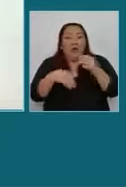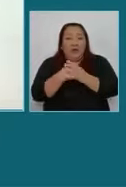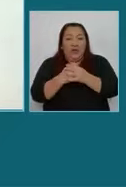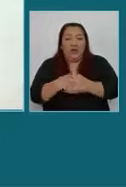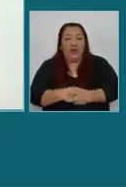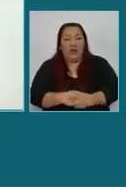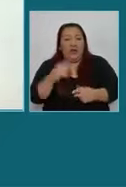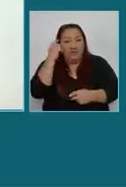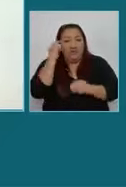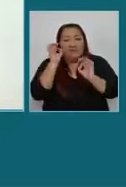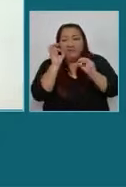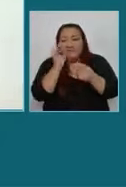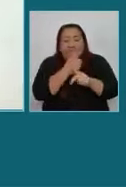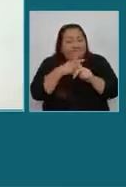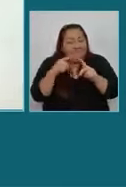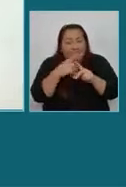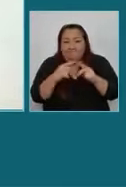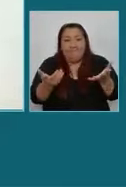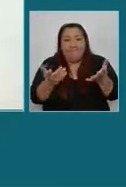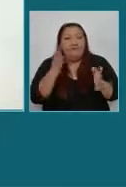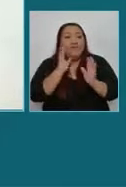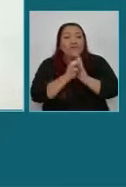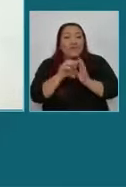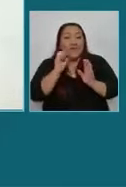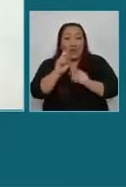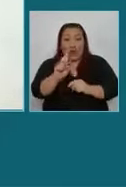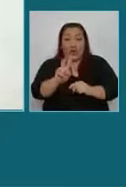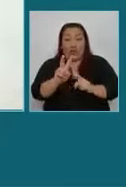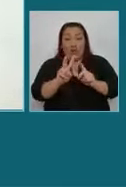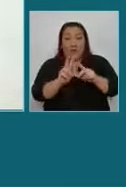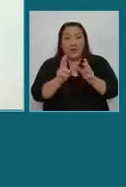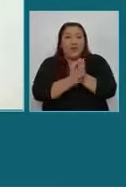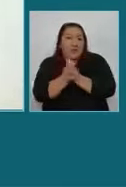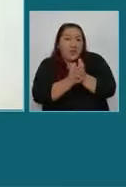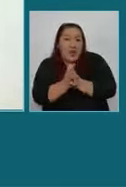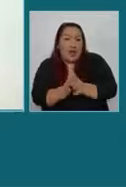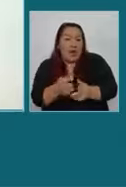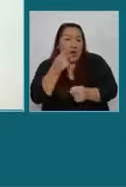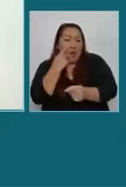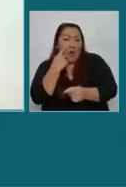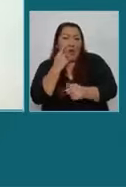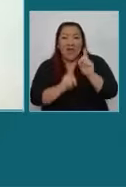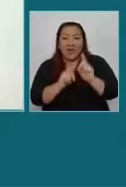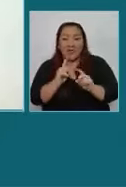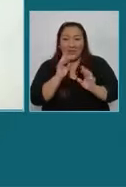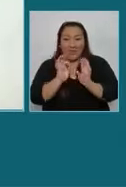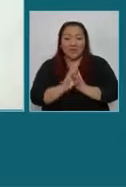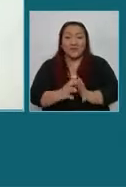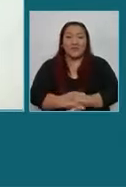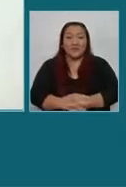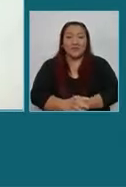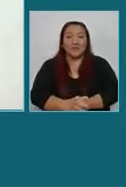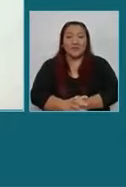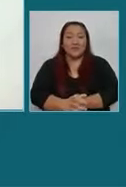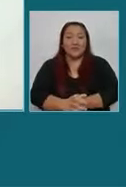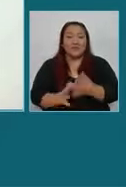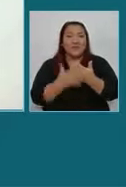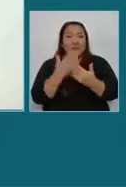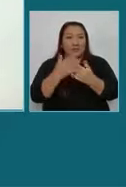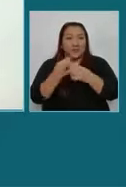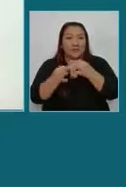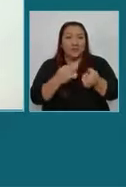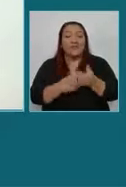targeteados. Hay ejemplos muy interesantes, muy conocidos, un ejemplo bastante fácil de explicar es